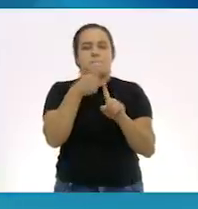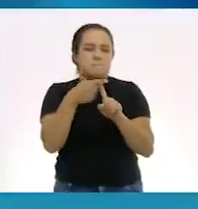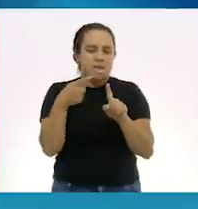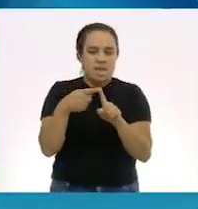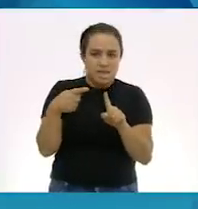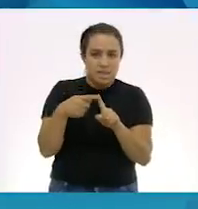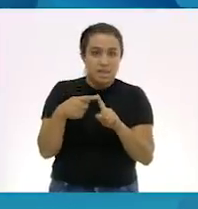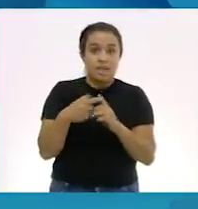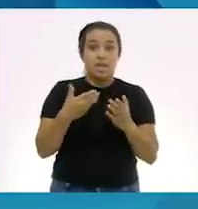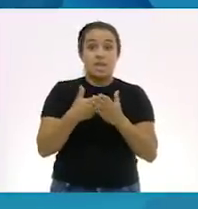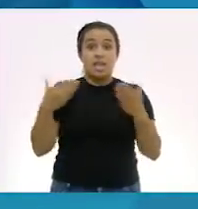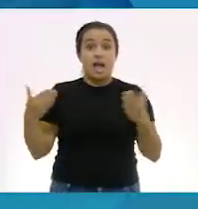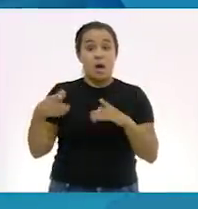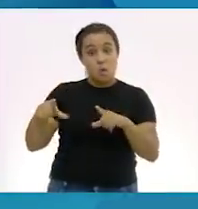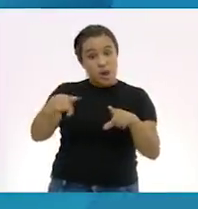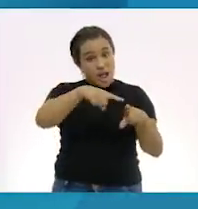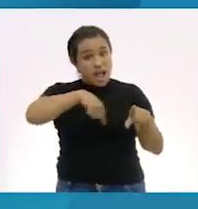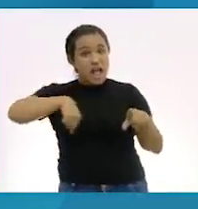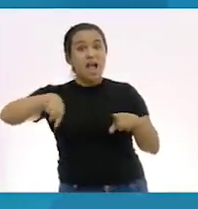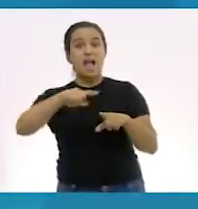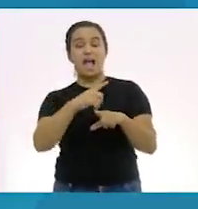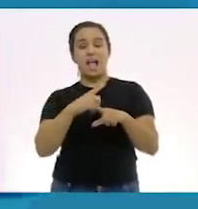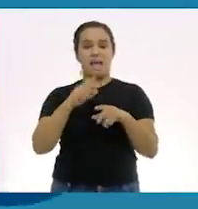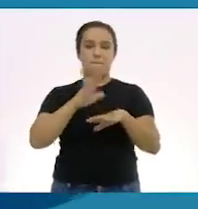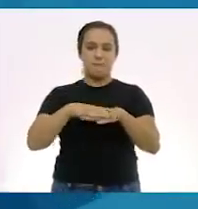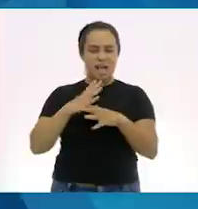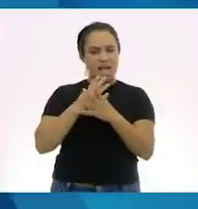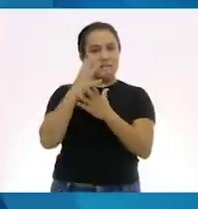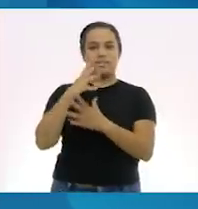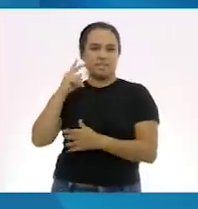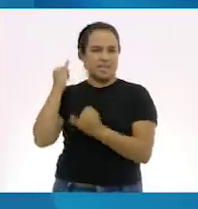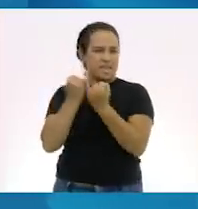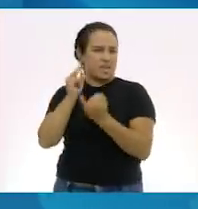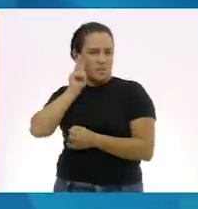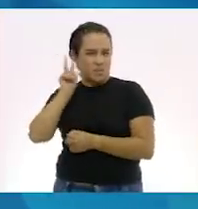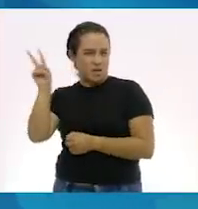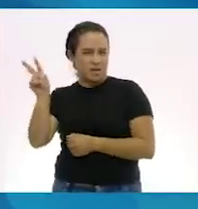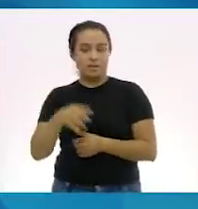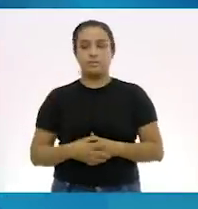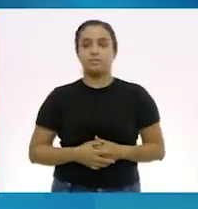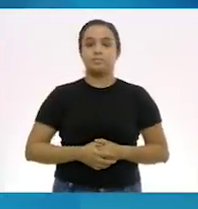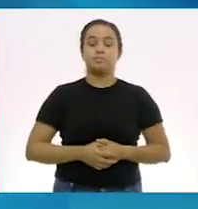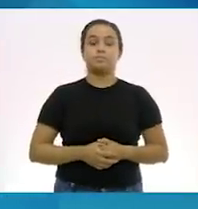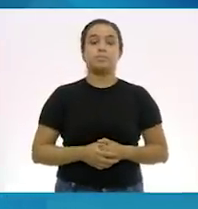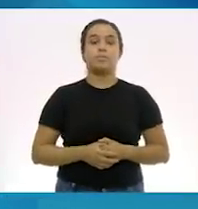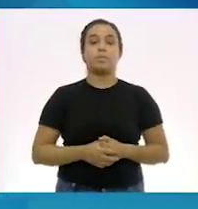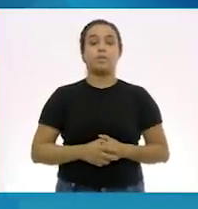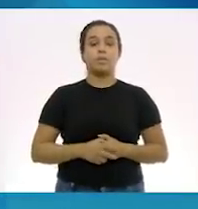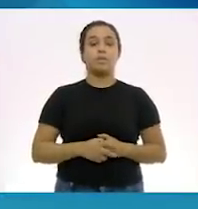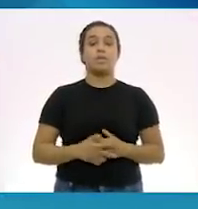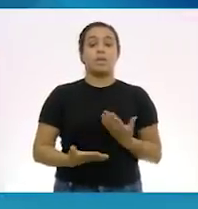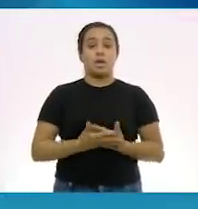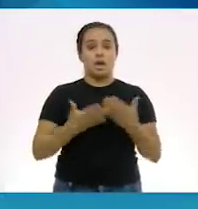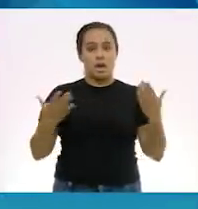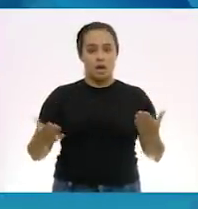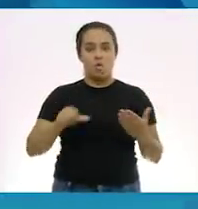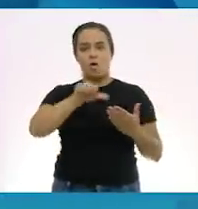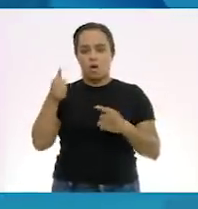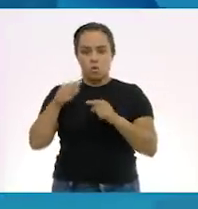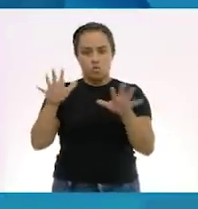lado a otro. Eso, muy bien. Y hacia el frente y hacia atrás. Al frente